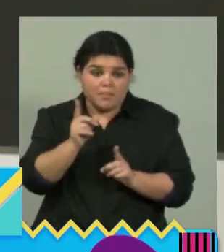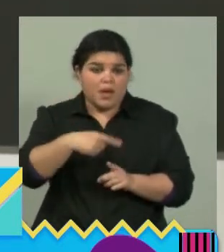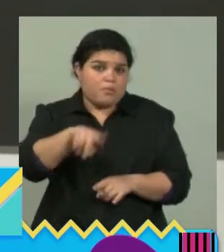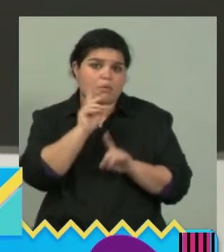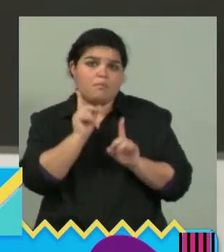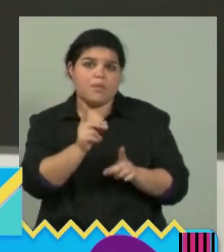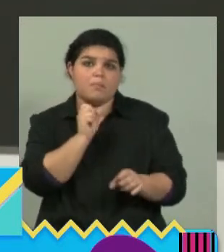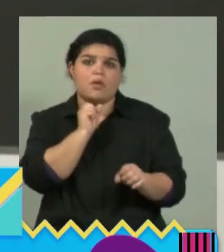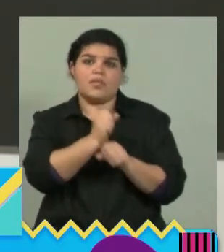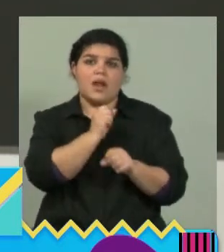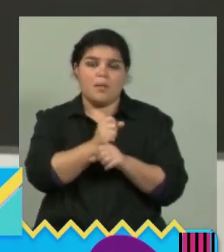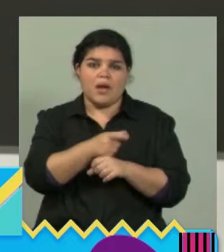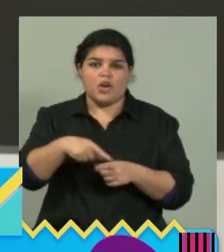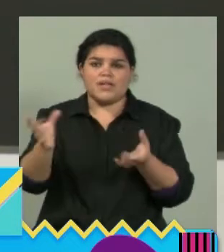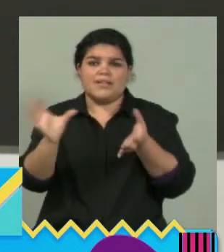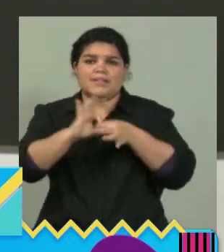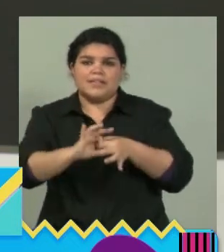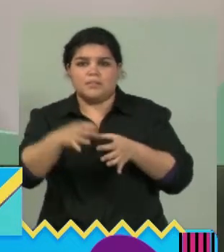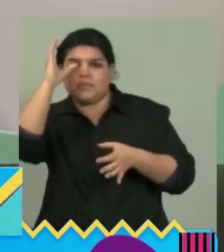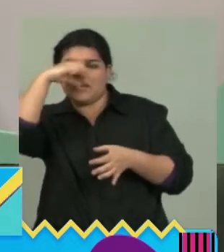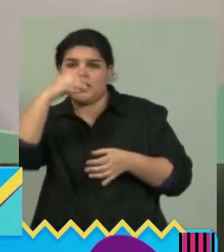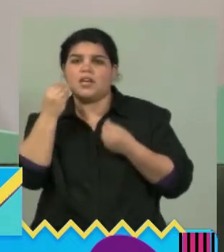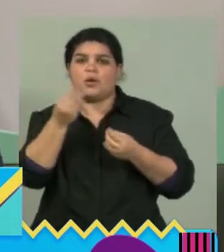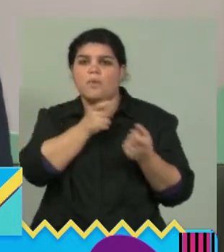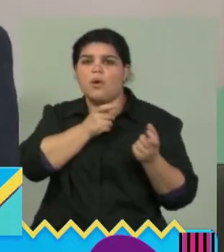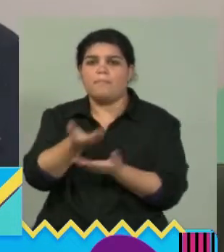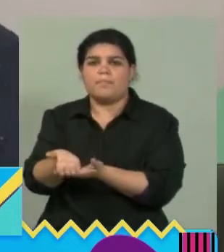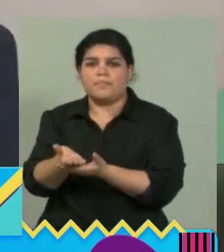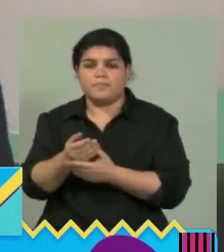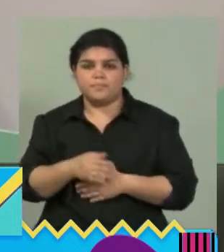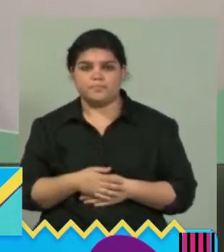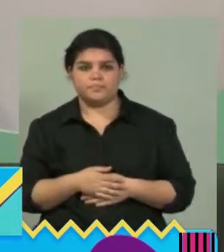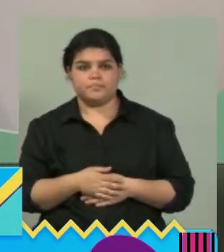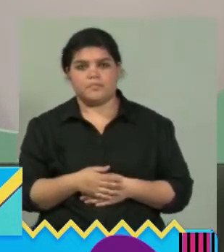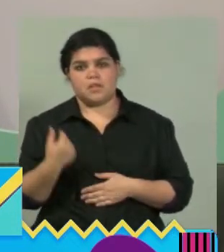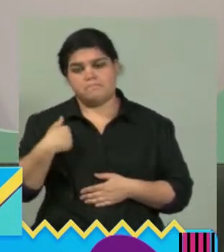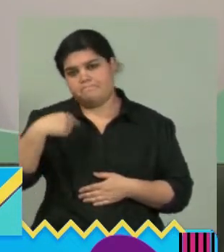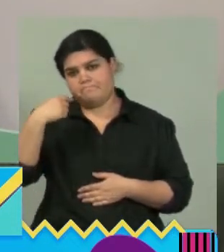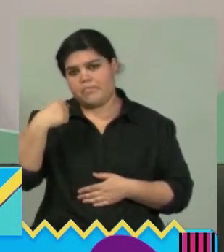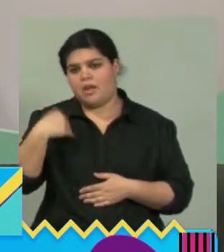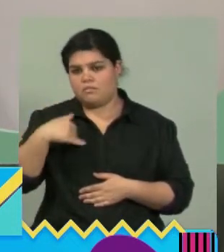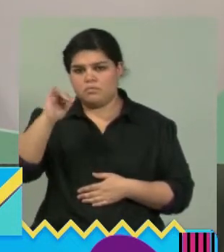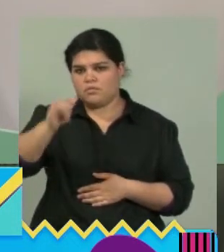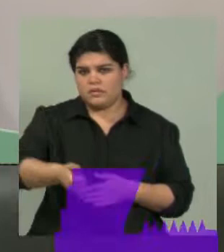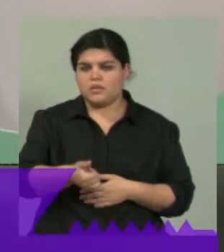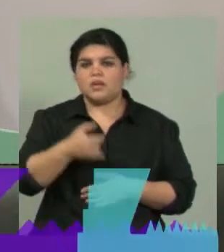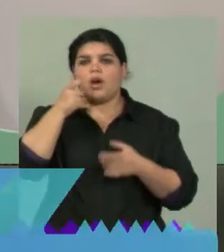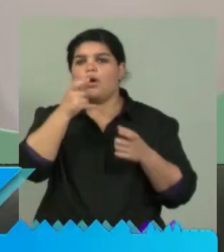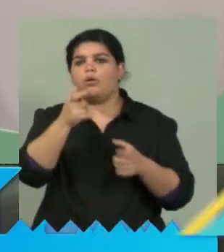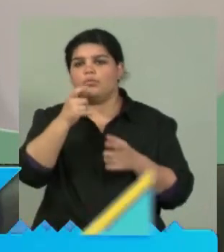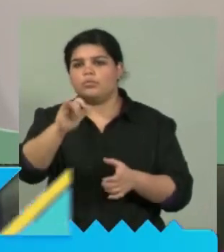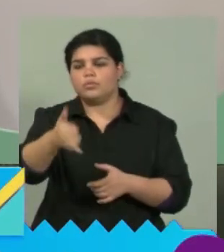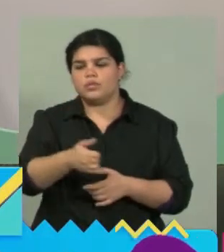están íntimamente relacionadas con la minería. Sí, yo creo que la Argentina tiene organismos de control. Quizás en la minería habrá